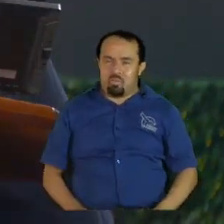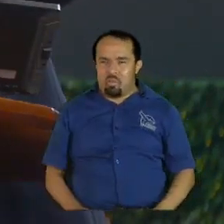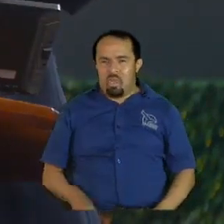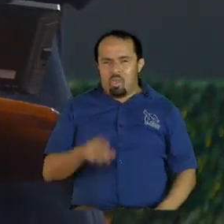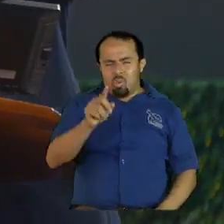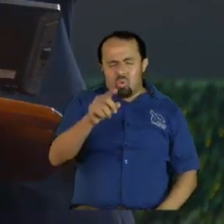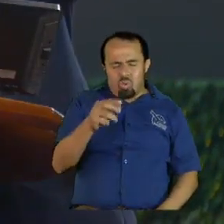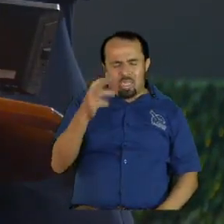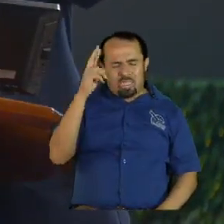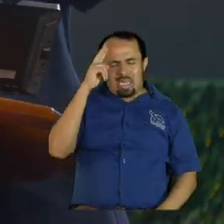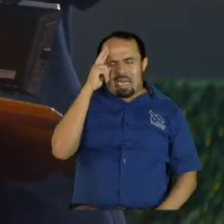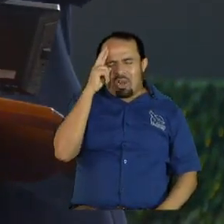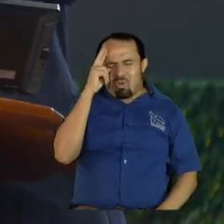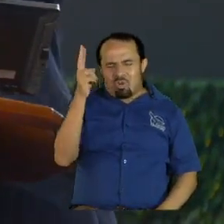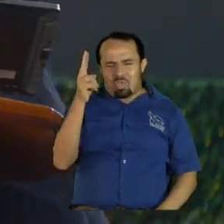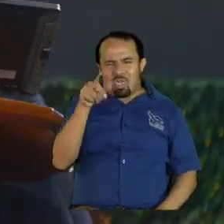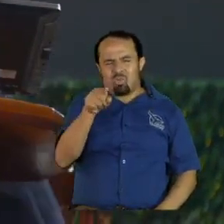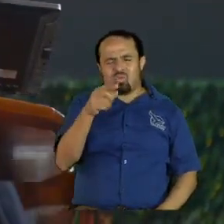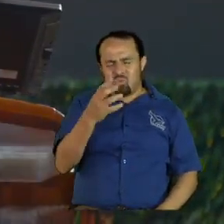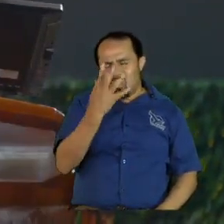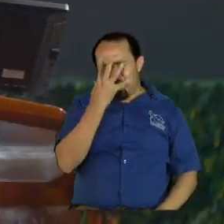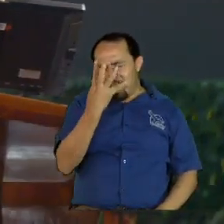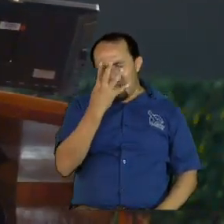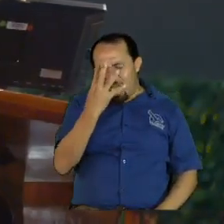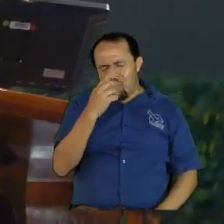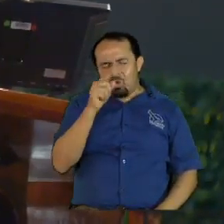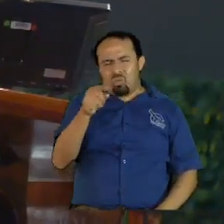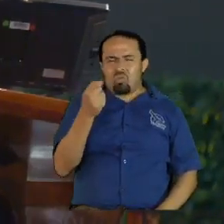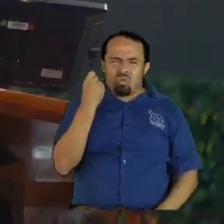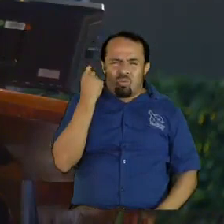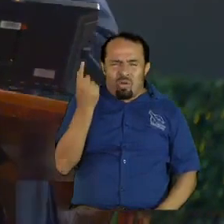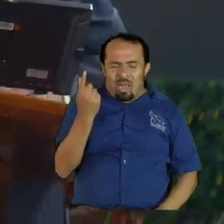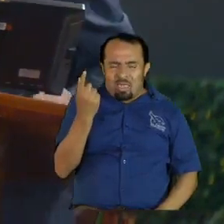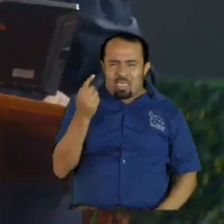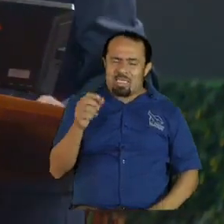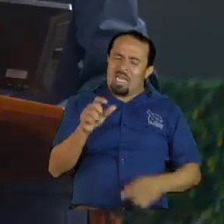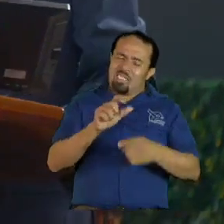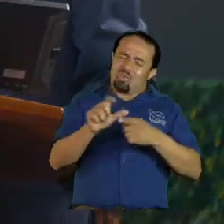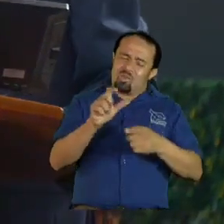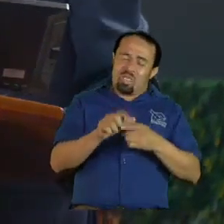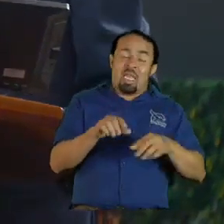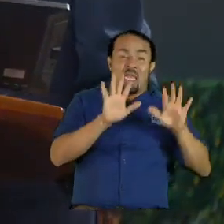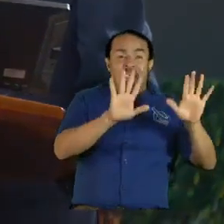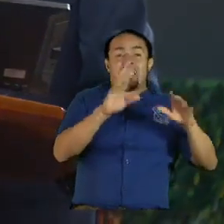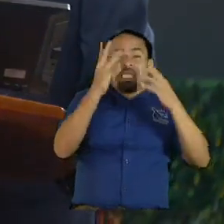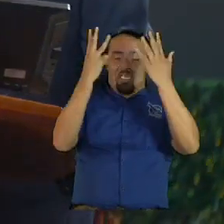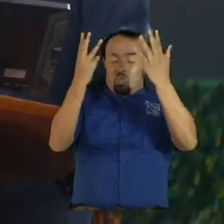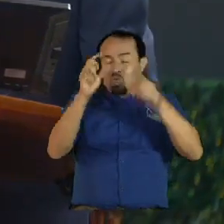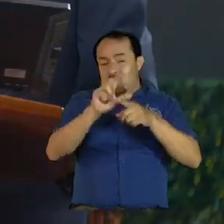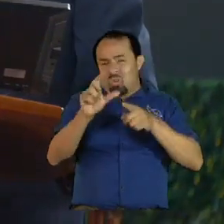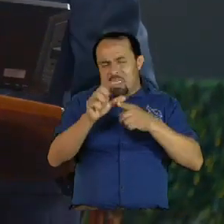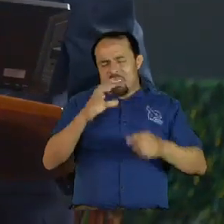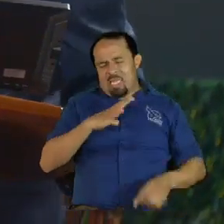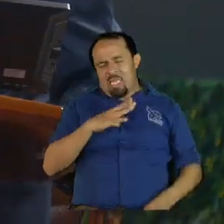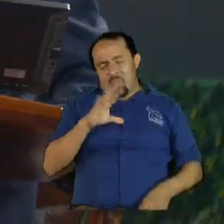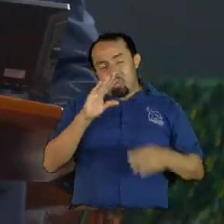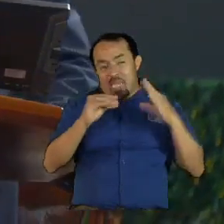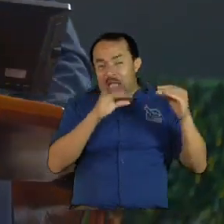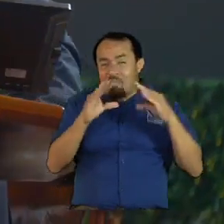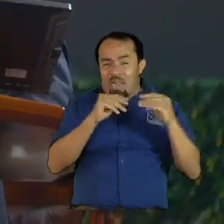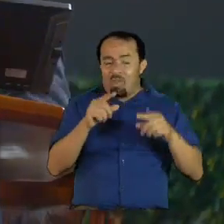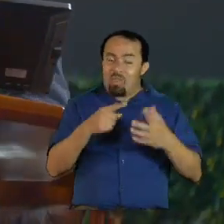Reconoce tus faltas, tus pecados, reconoce las 18 cosas que hemos hablado en el principio, por favor, pero